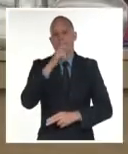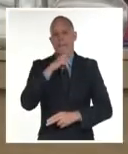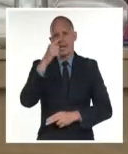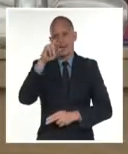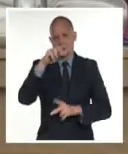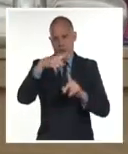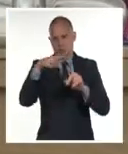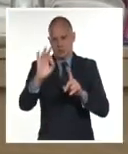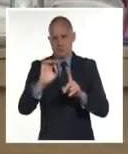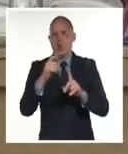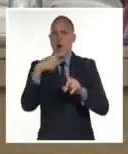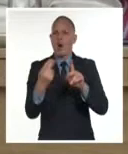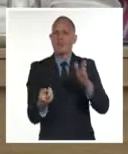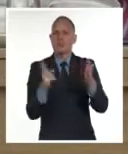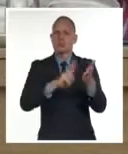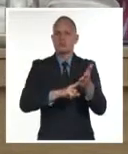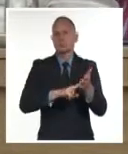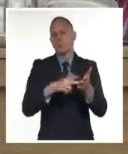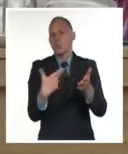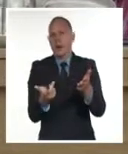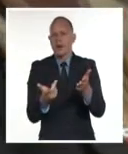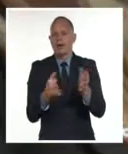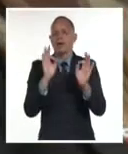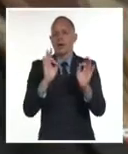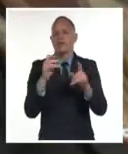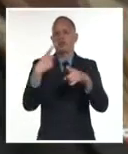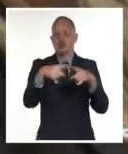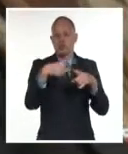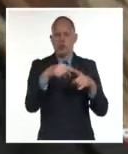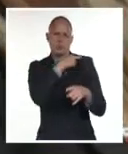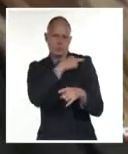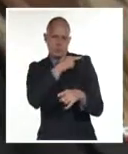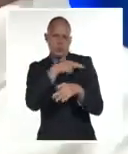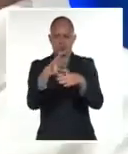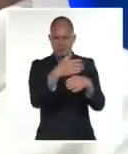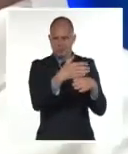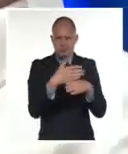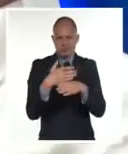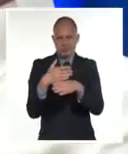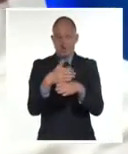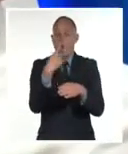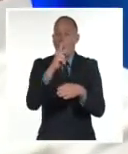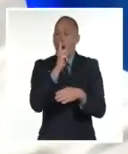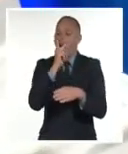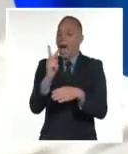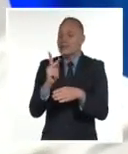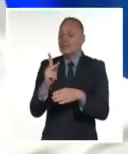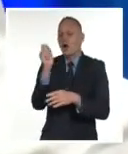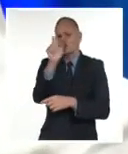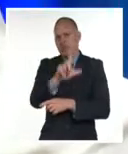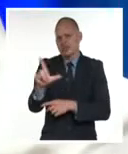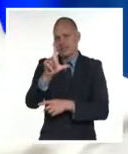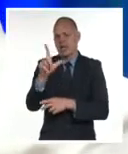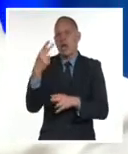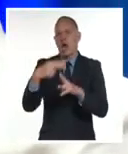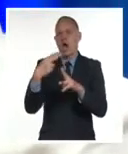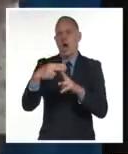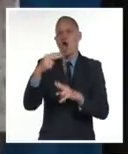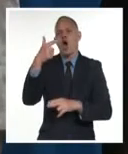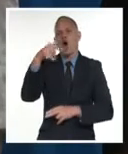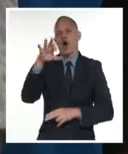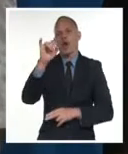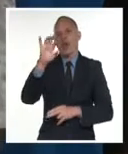así como el miembro del secretariado del Comité Central del Partido y jefe del Departamento de Atención al Sector Social, Jorge Luis Broche